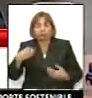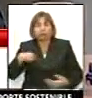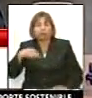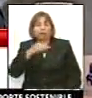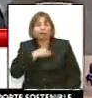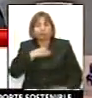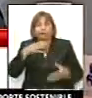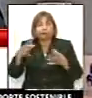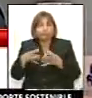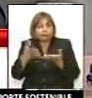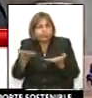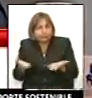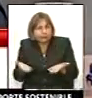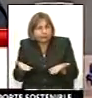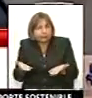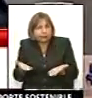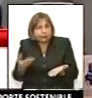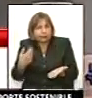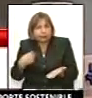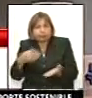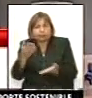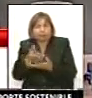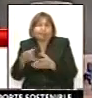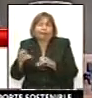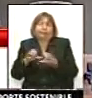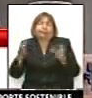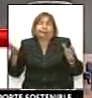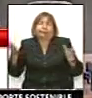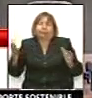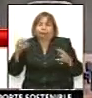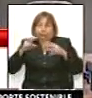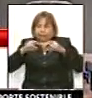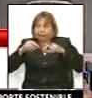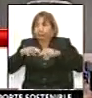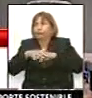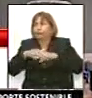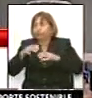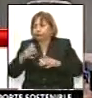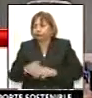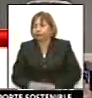la Comisión en un proceso ya de indagación.